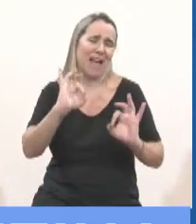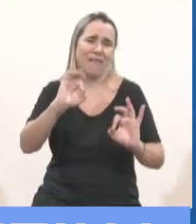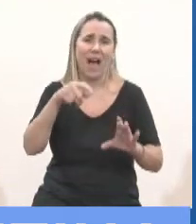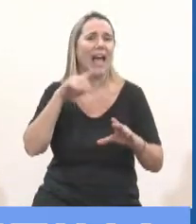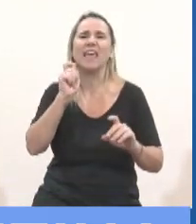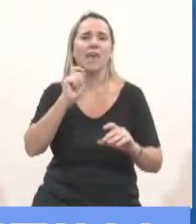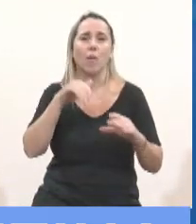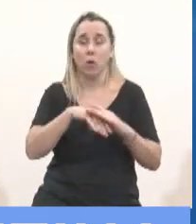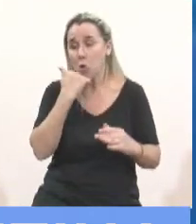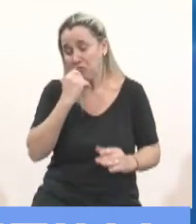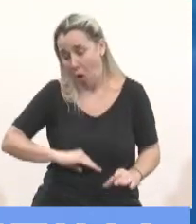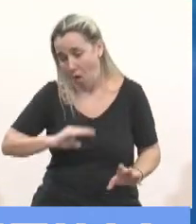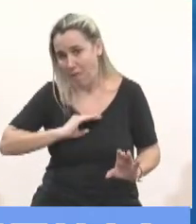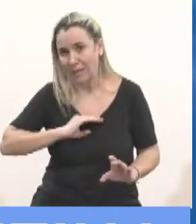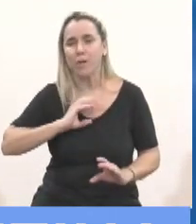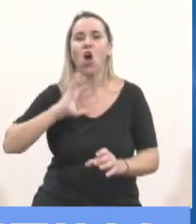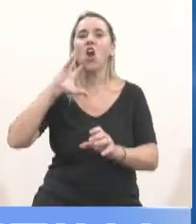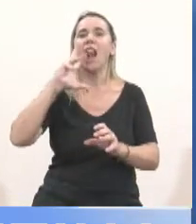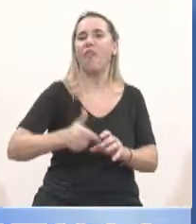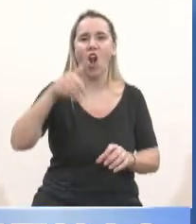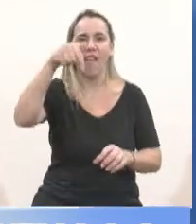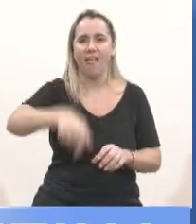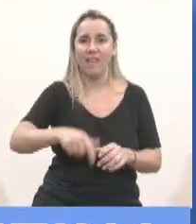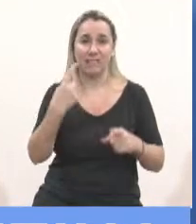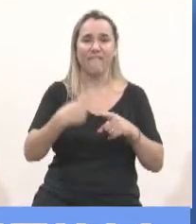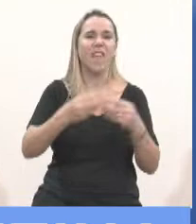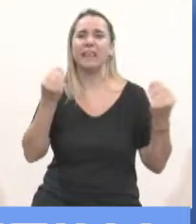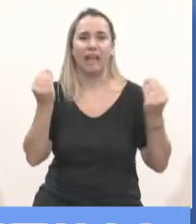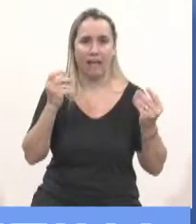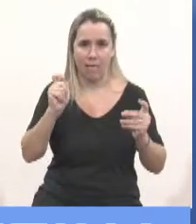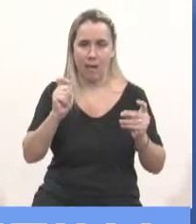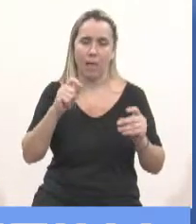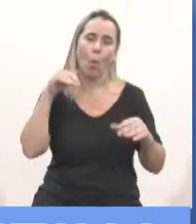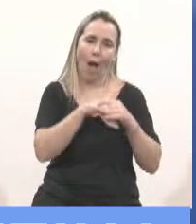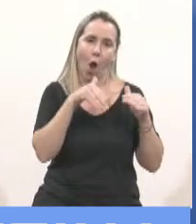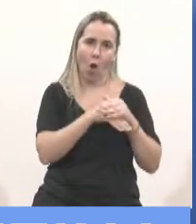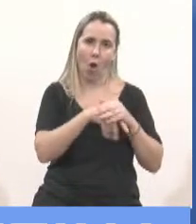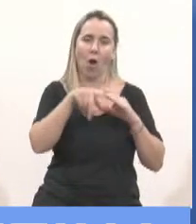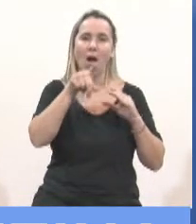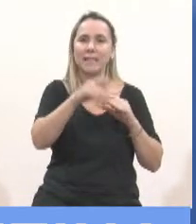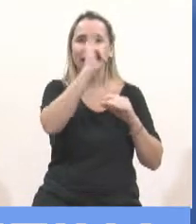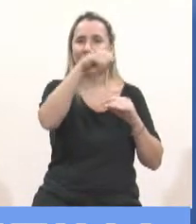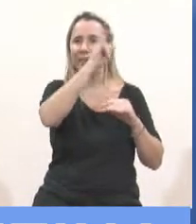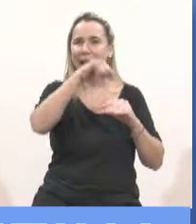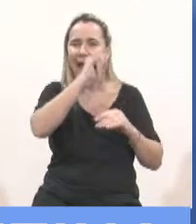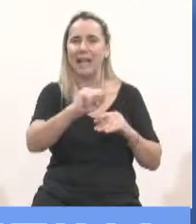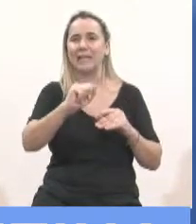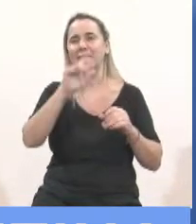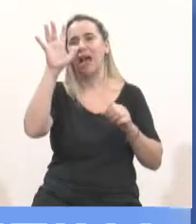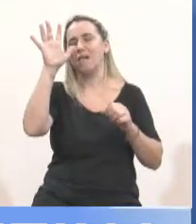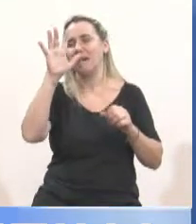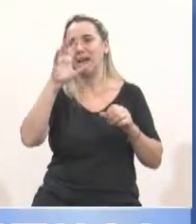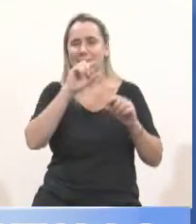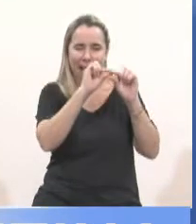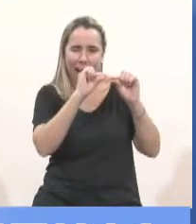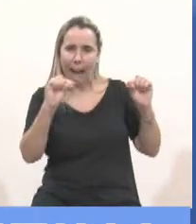no sé si se van a ofender, pero los grandes chorros de esta fiesta fueron los bancos. Con esas tasas usurarias, abusivas,